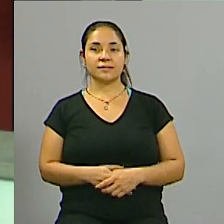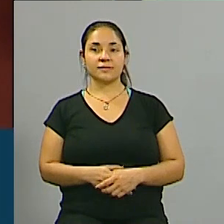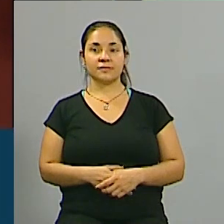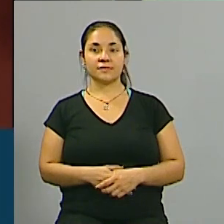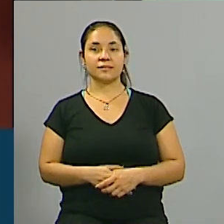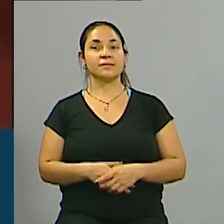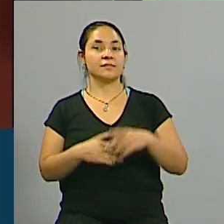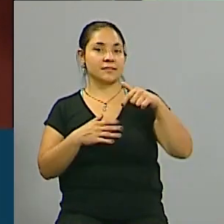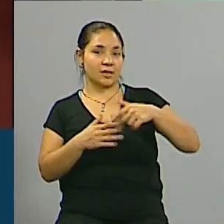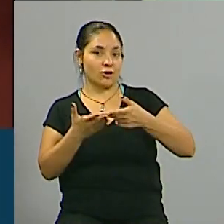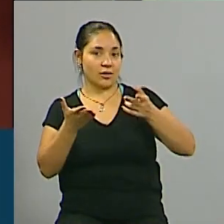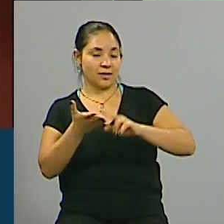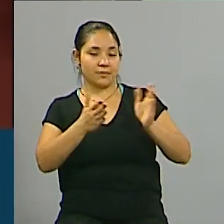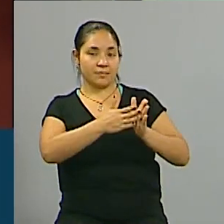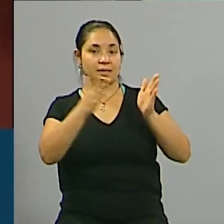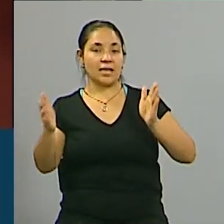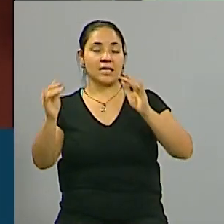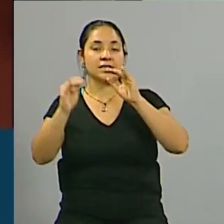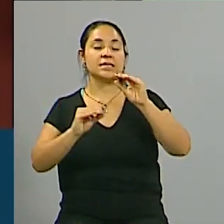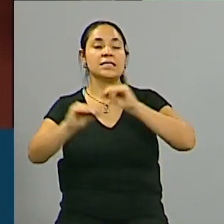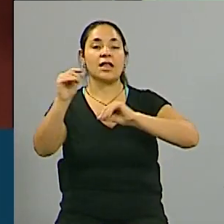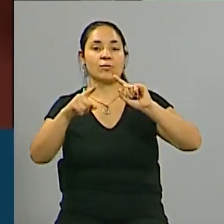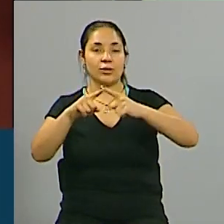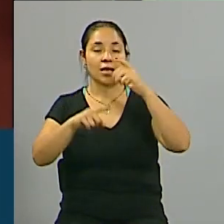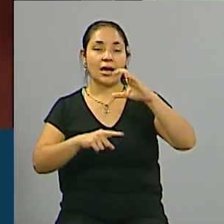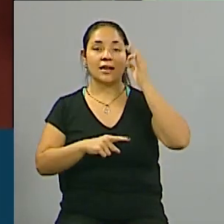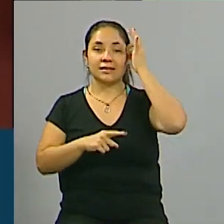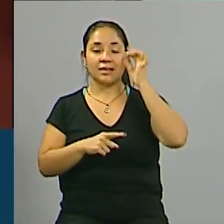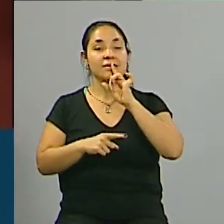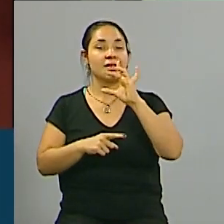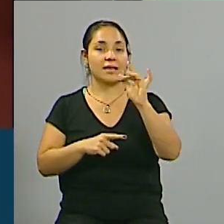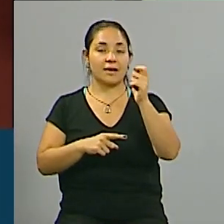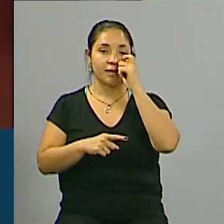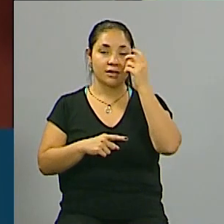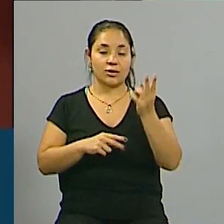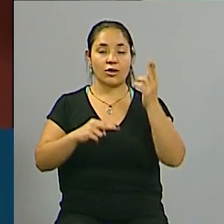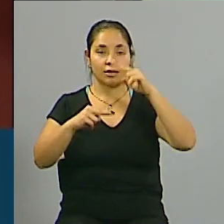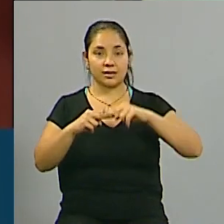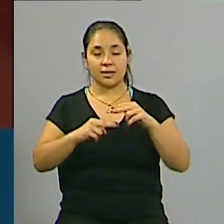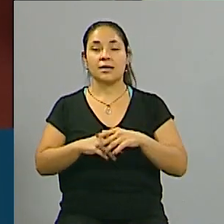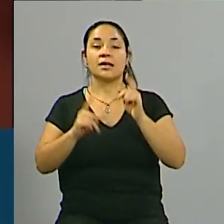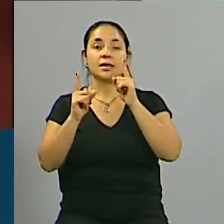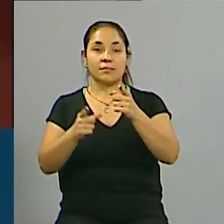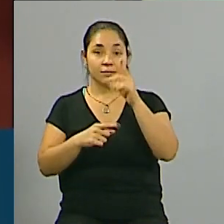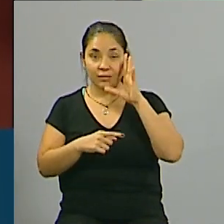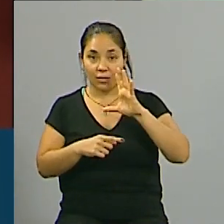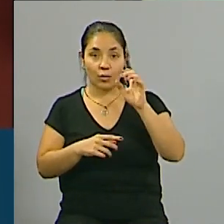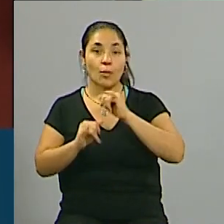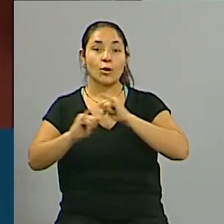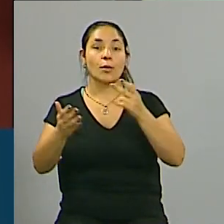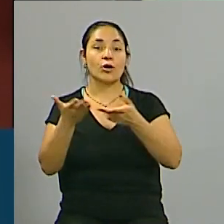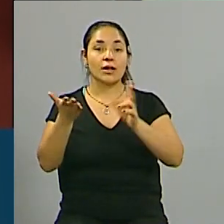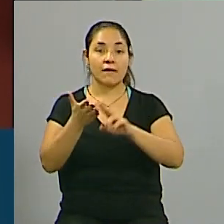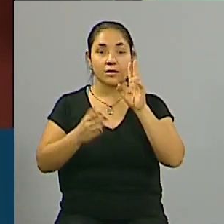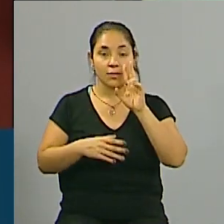Bueno, estamos nuevamente en Chat Político. Estamos en el 30 de la TDA, 22 de Supercanal HD. Recuerden también que si quieren volver a ver el programa,